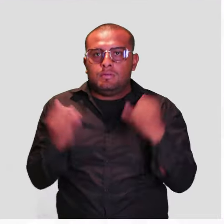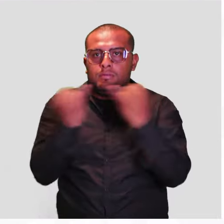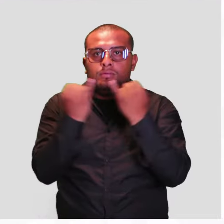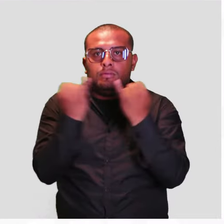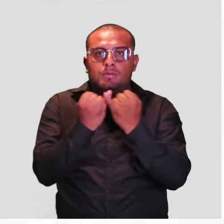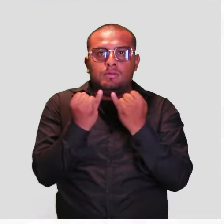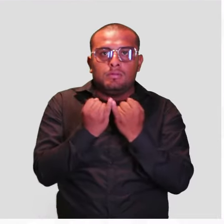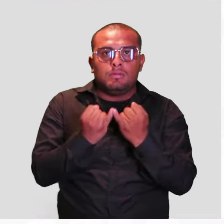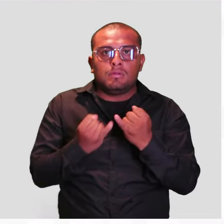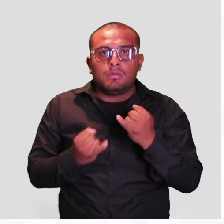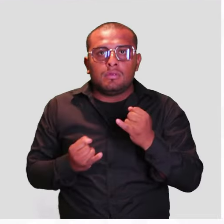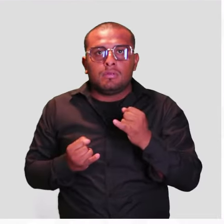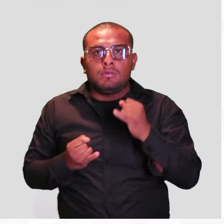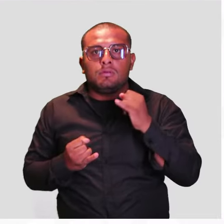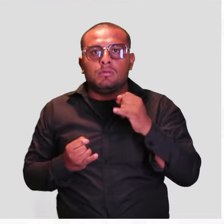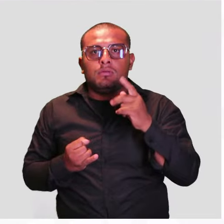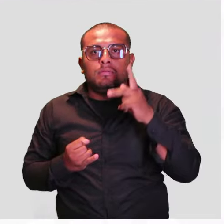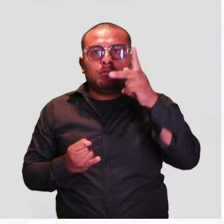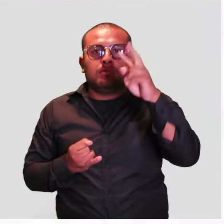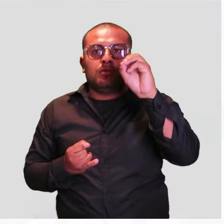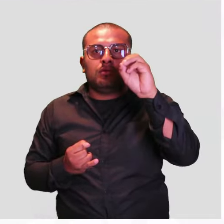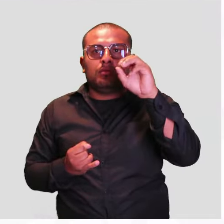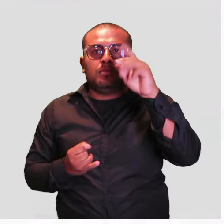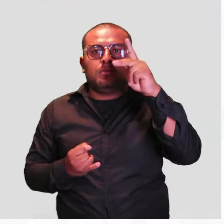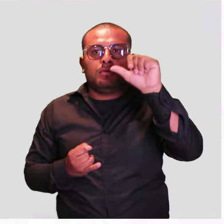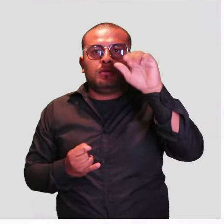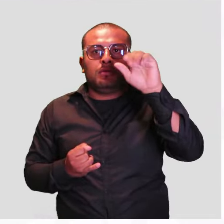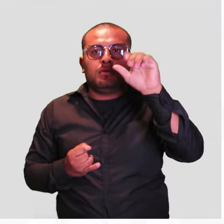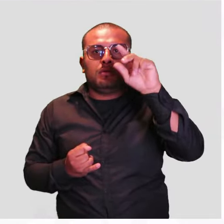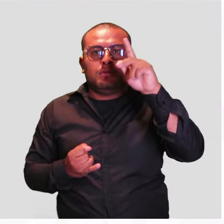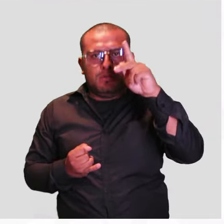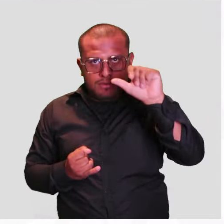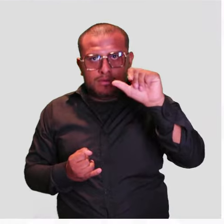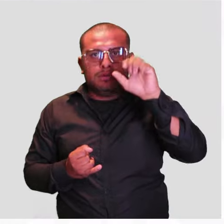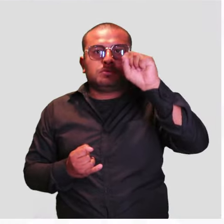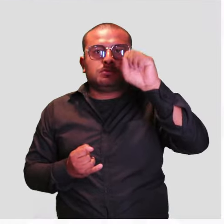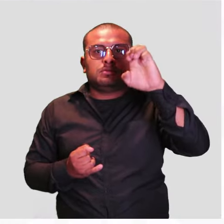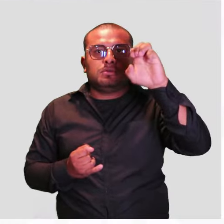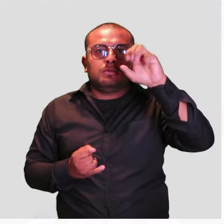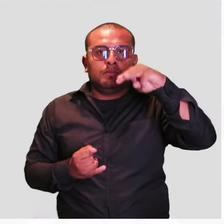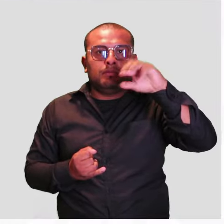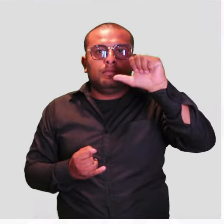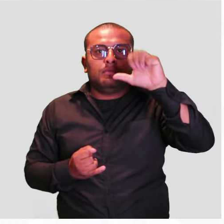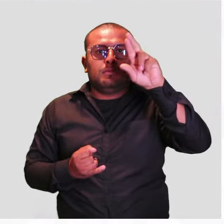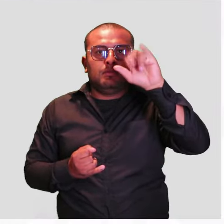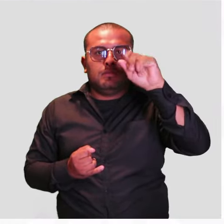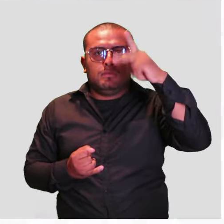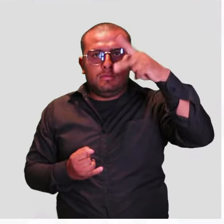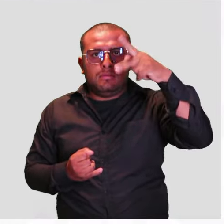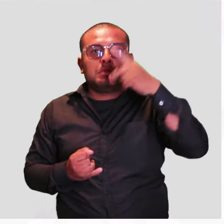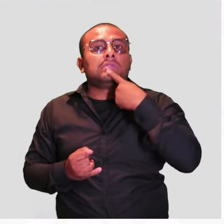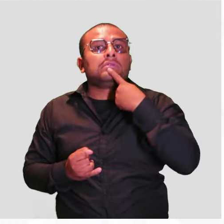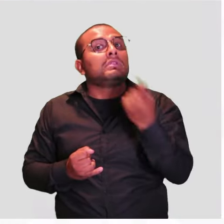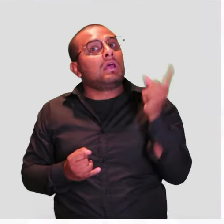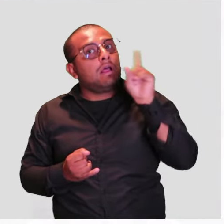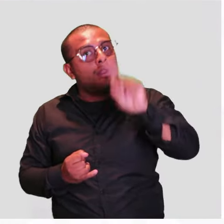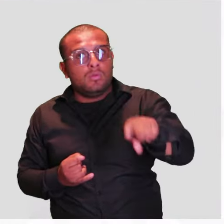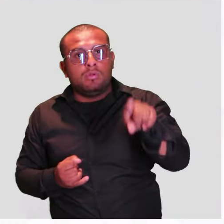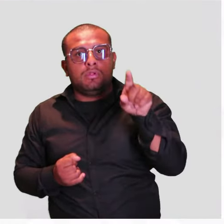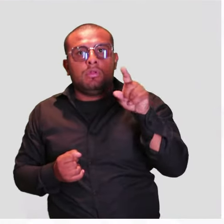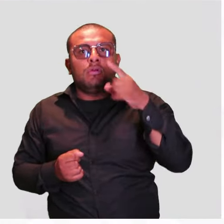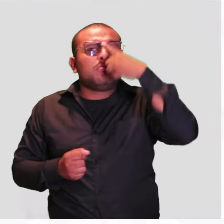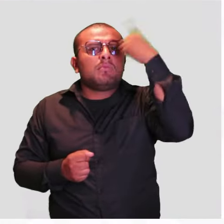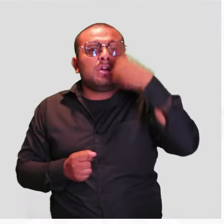Conagua y Semarnat respecto a las descargas residuales efectuadas al río San Juan por las empresas, situación que los patrocinadores del oficialismo han